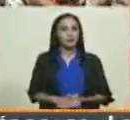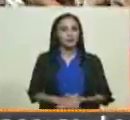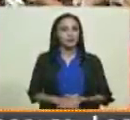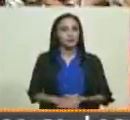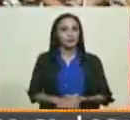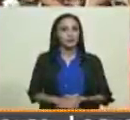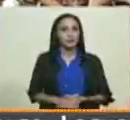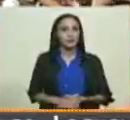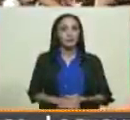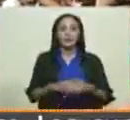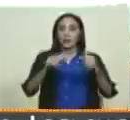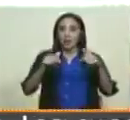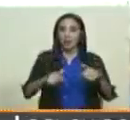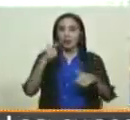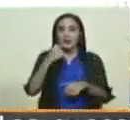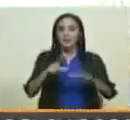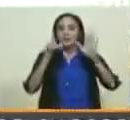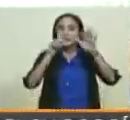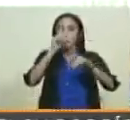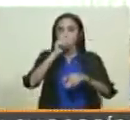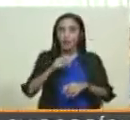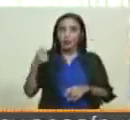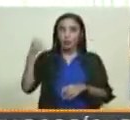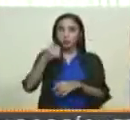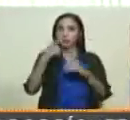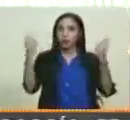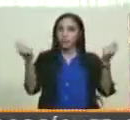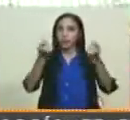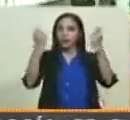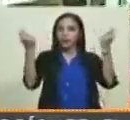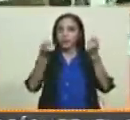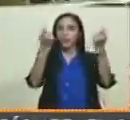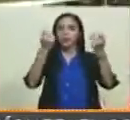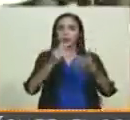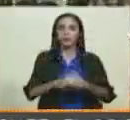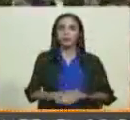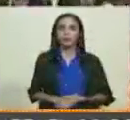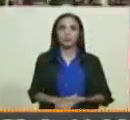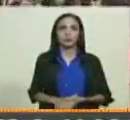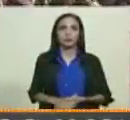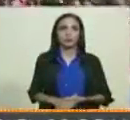Pancarta de hace 6 años, la campaña admirable.